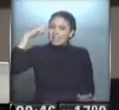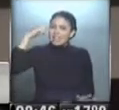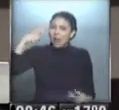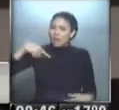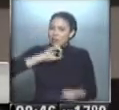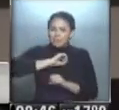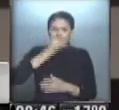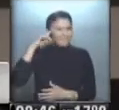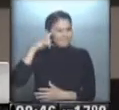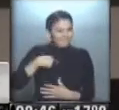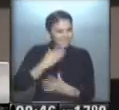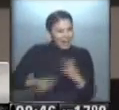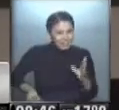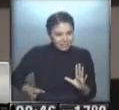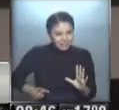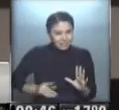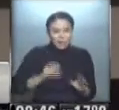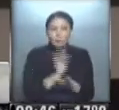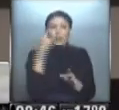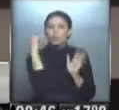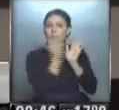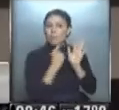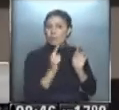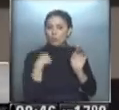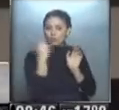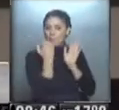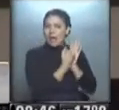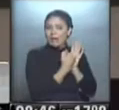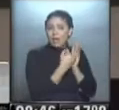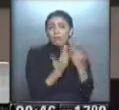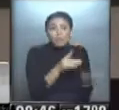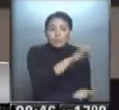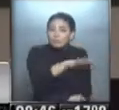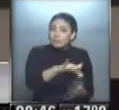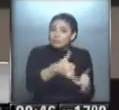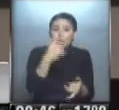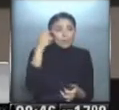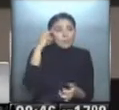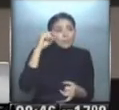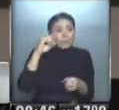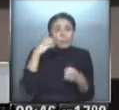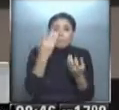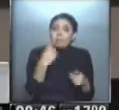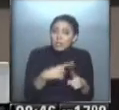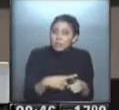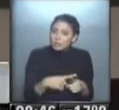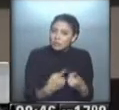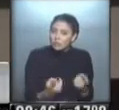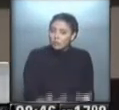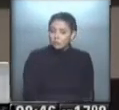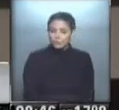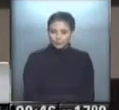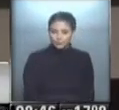estigmatizamos y por lo tanto dejamos de lado a unos chicos que tienen un pensamiento mucho más positivo del que muchas veces